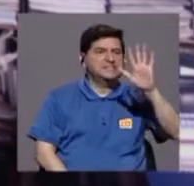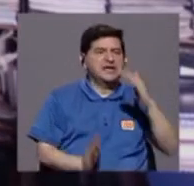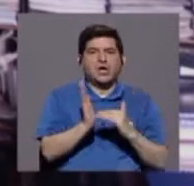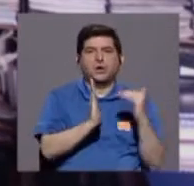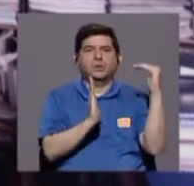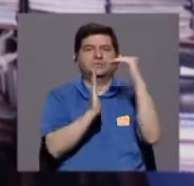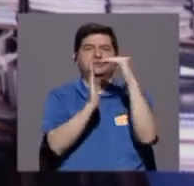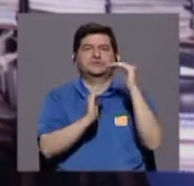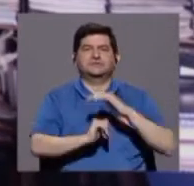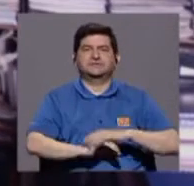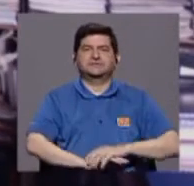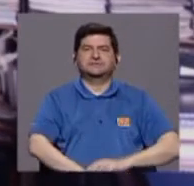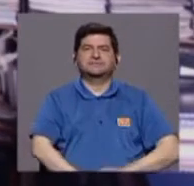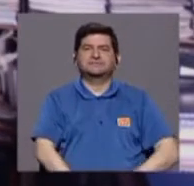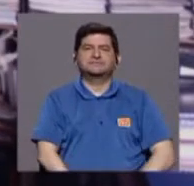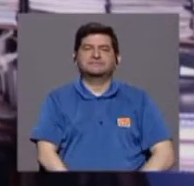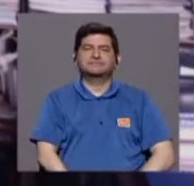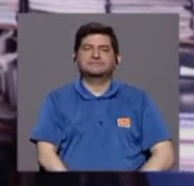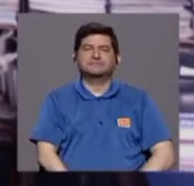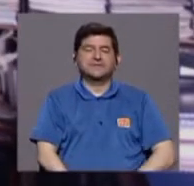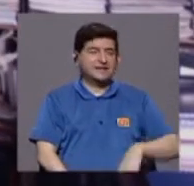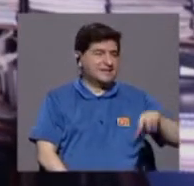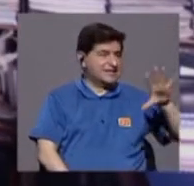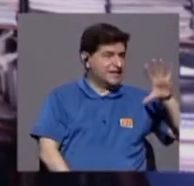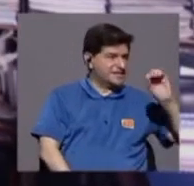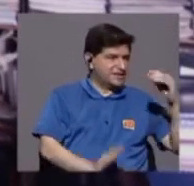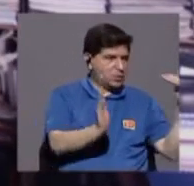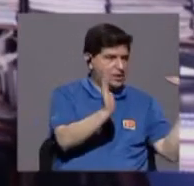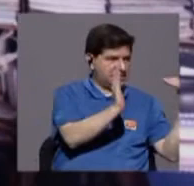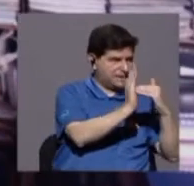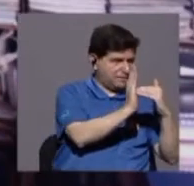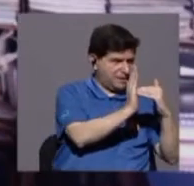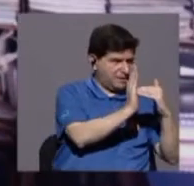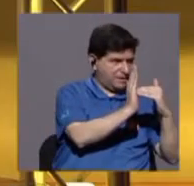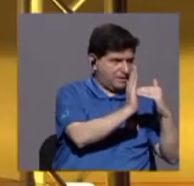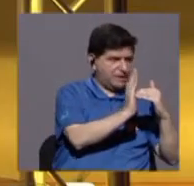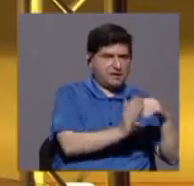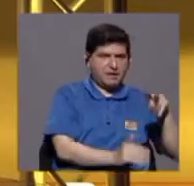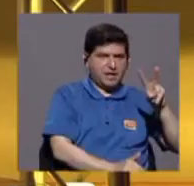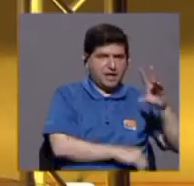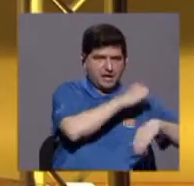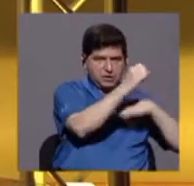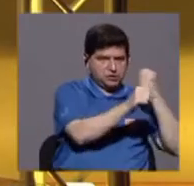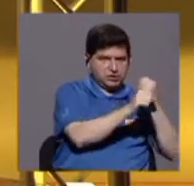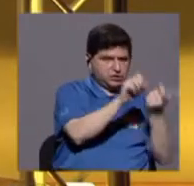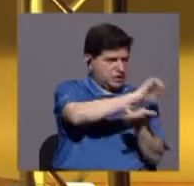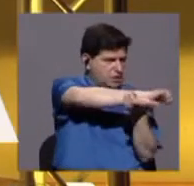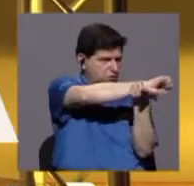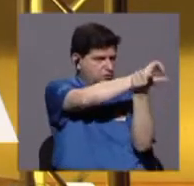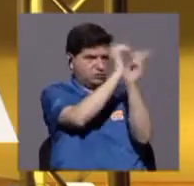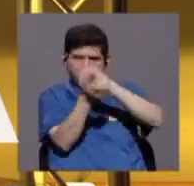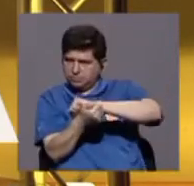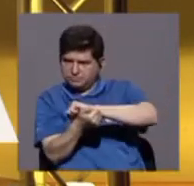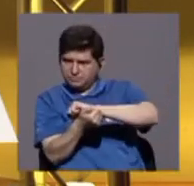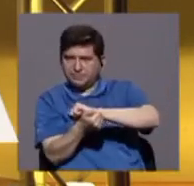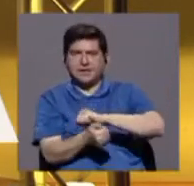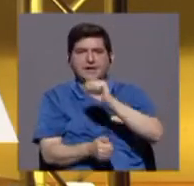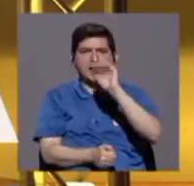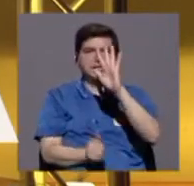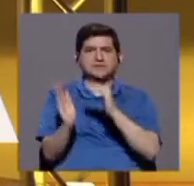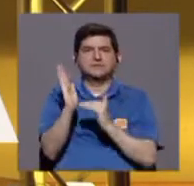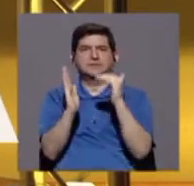millones. De 50.000 habitantes, en 200 años pasamos a